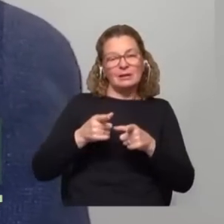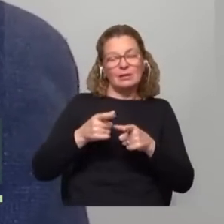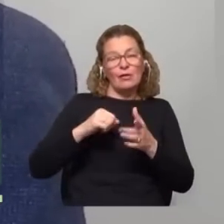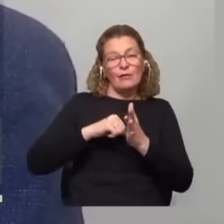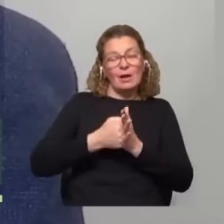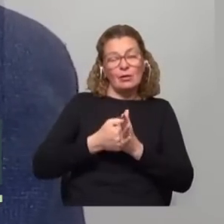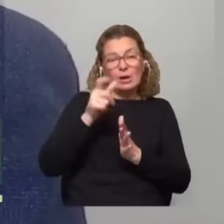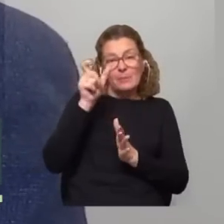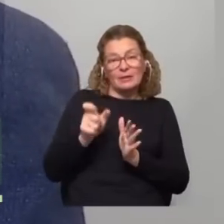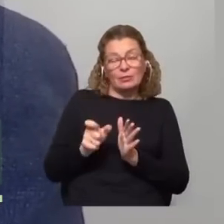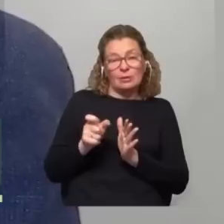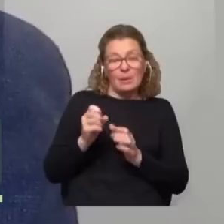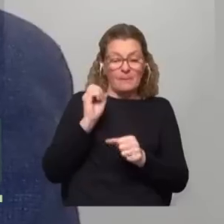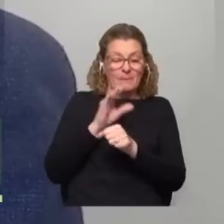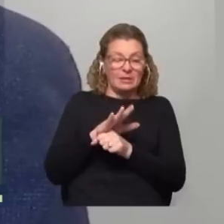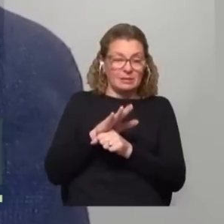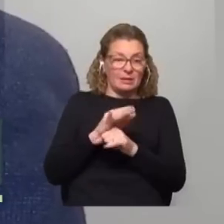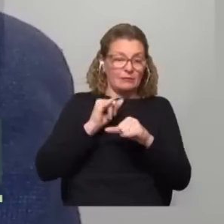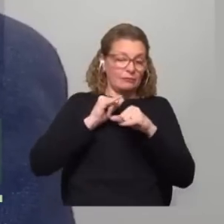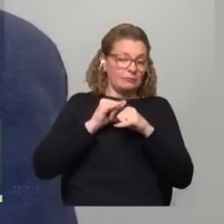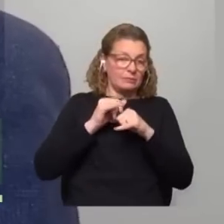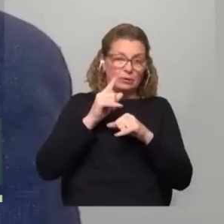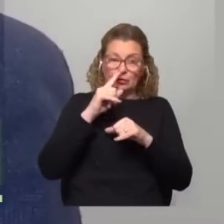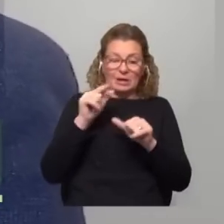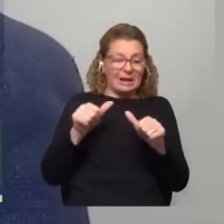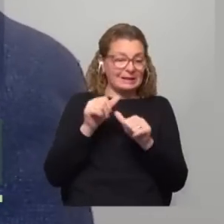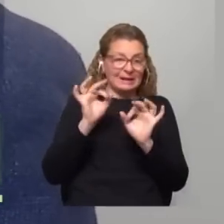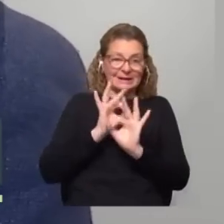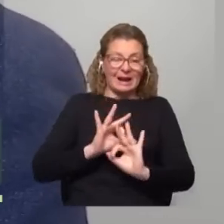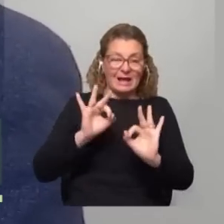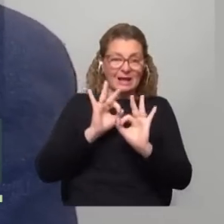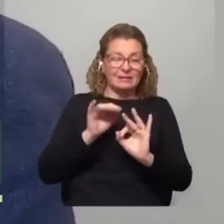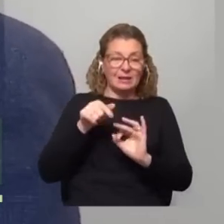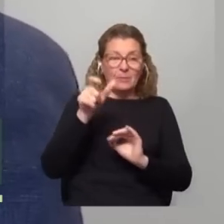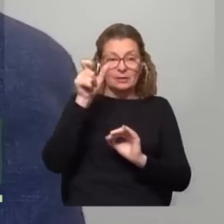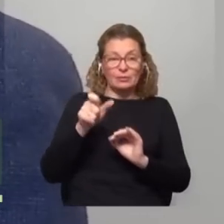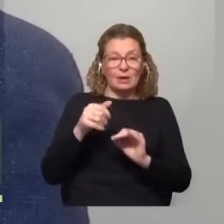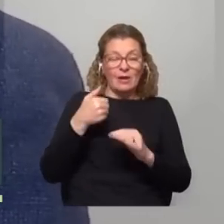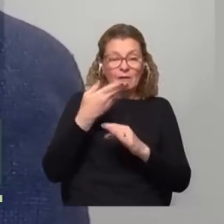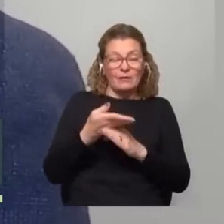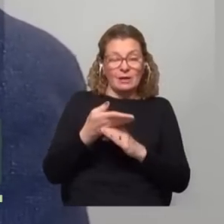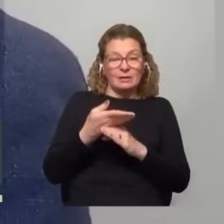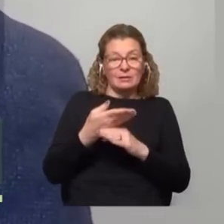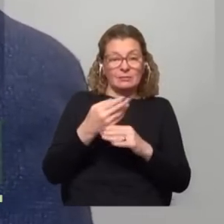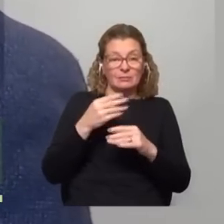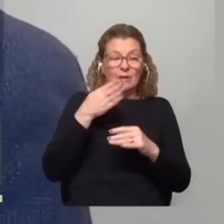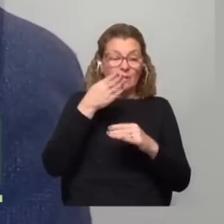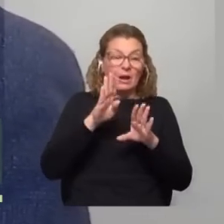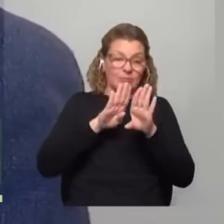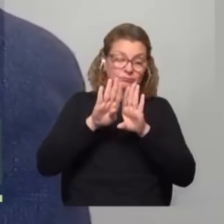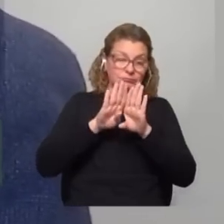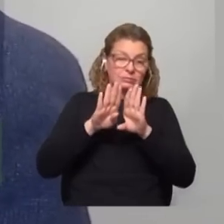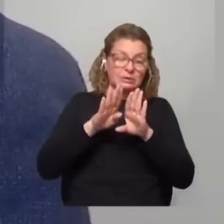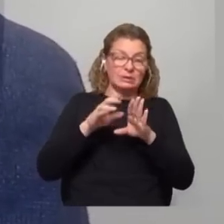caso de los bancos las personas este se le deposita directamente O sea no tienen que hacer absolutamente nada aquellas personas que van a la red a la red de pagos a cobrar